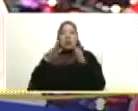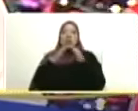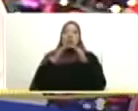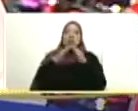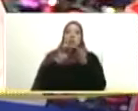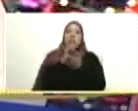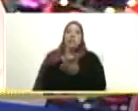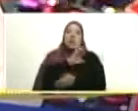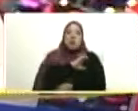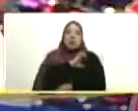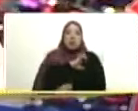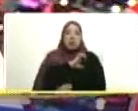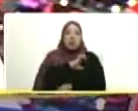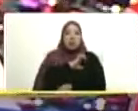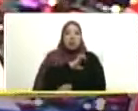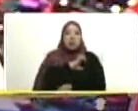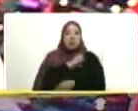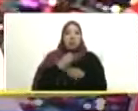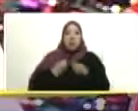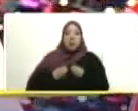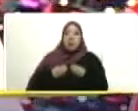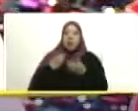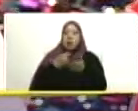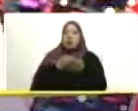en enero, porque vivía alquilado.